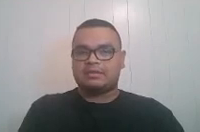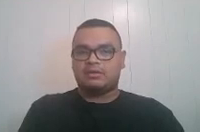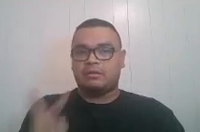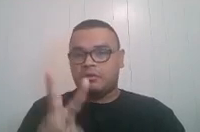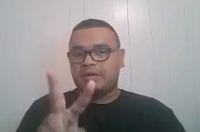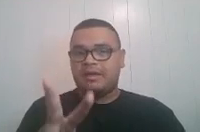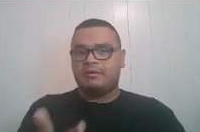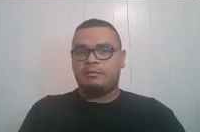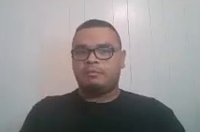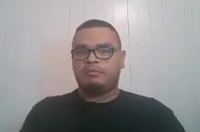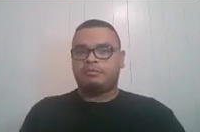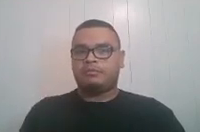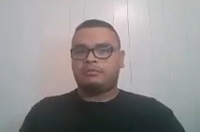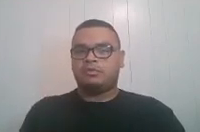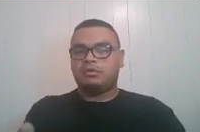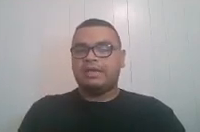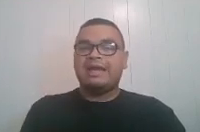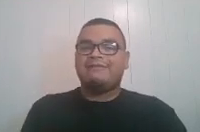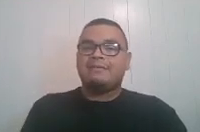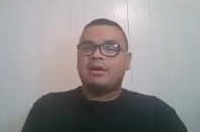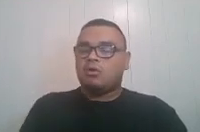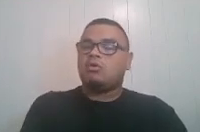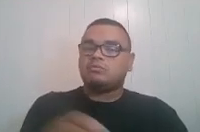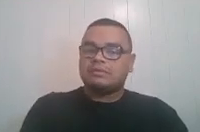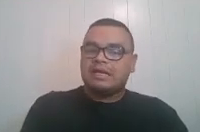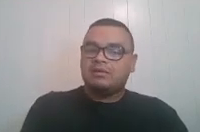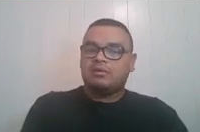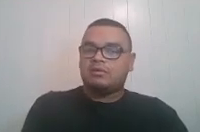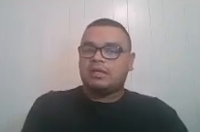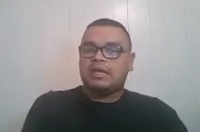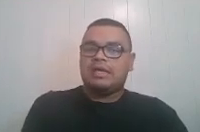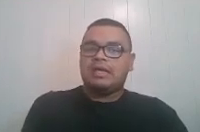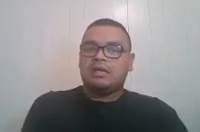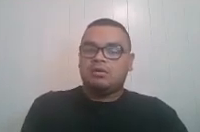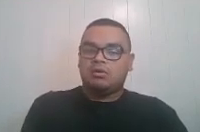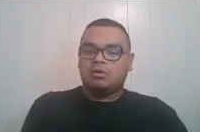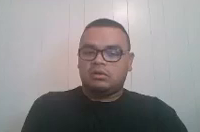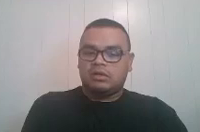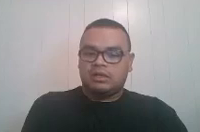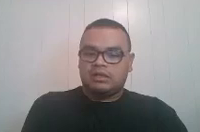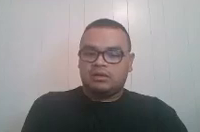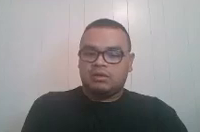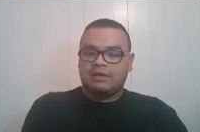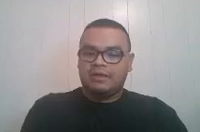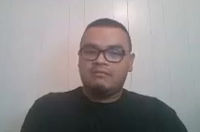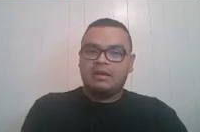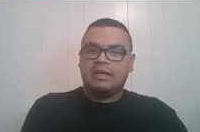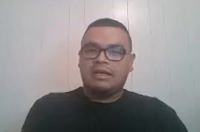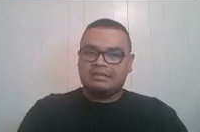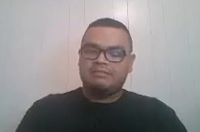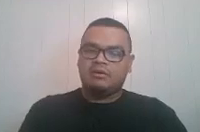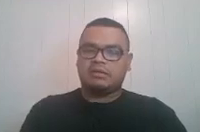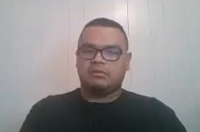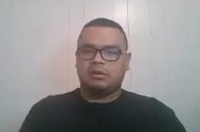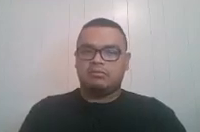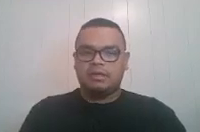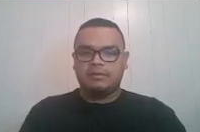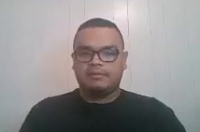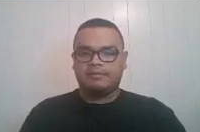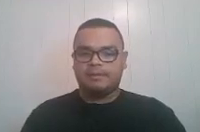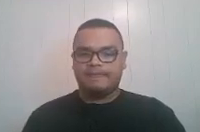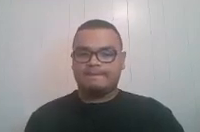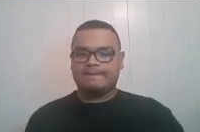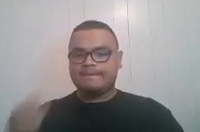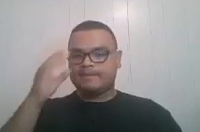Fernando Casanova, dos videos donde él afirma lo contrario de lo que afirma este amigo católico. Mira